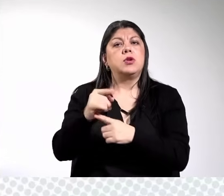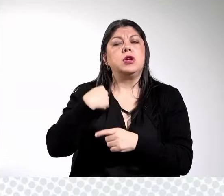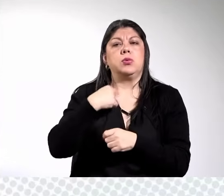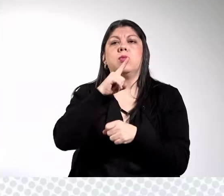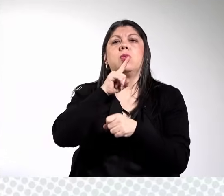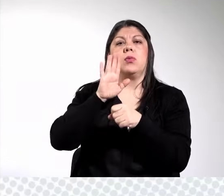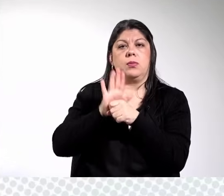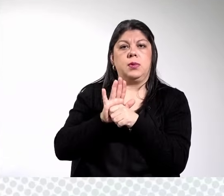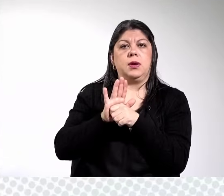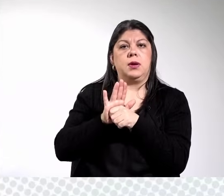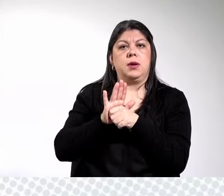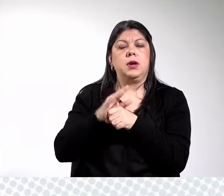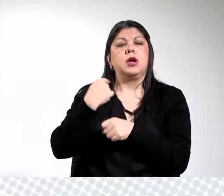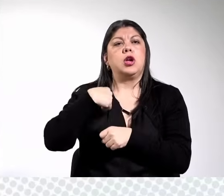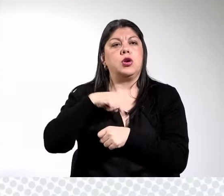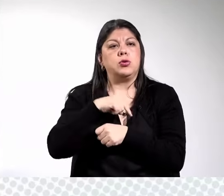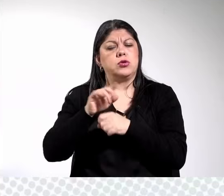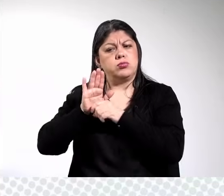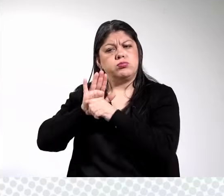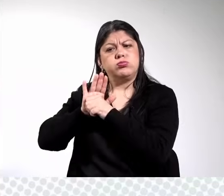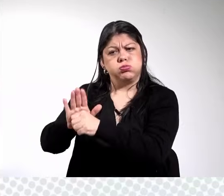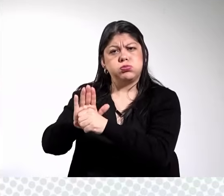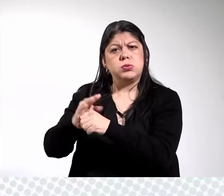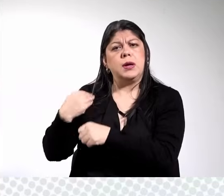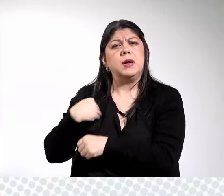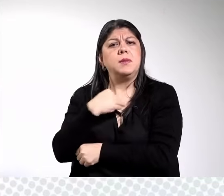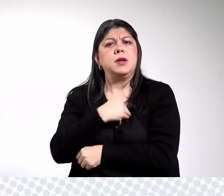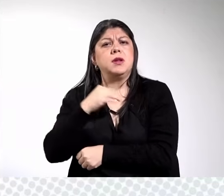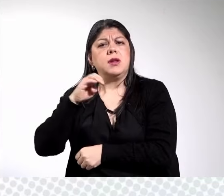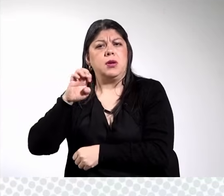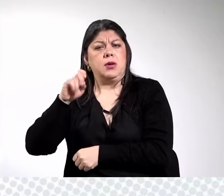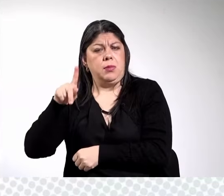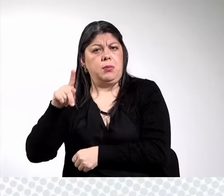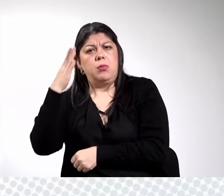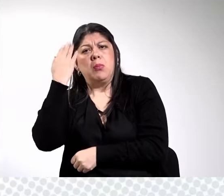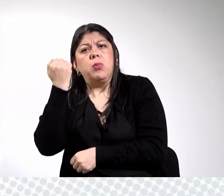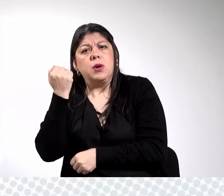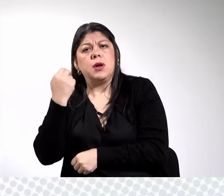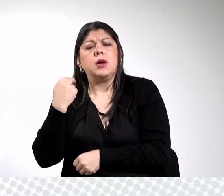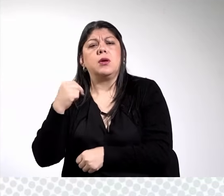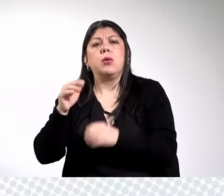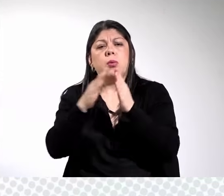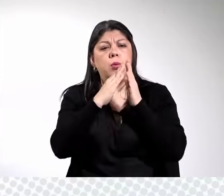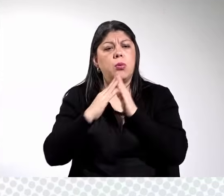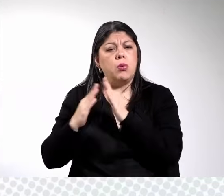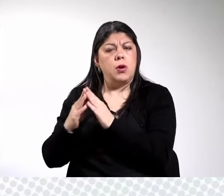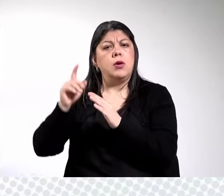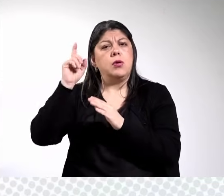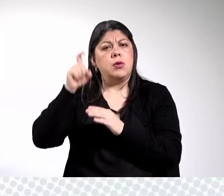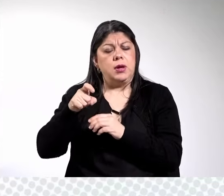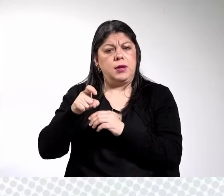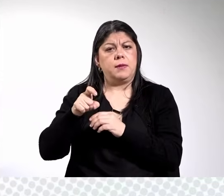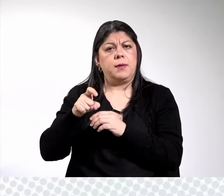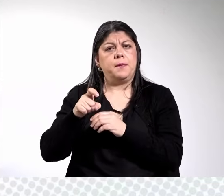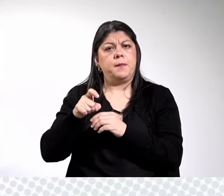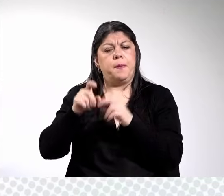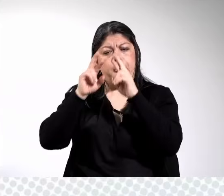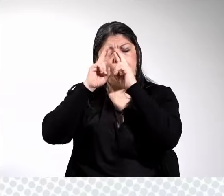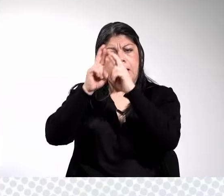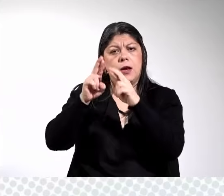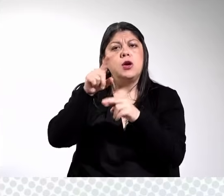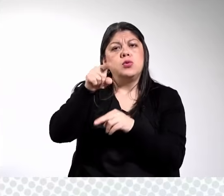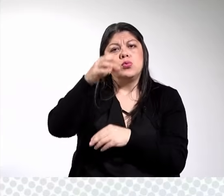cumplí y que vamos a hacerle una presión al Ministerio de Educación. ¿Por qué? Porque lo primero que un pueblo se le tiene que respetar